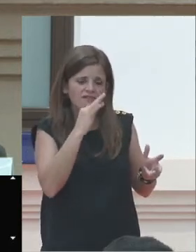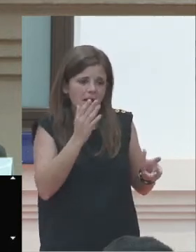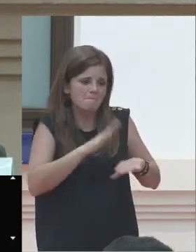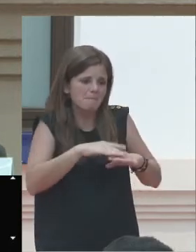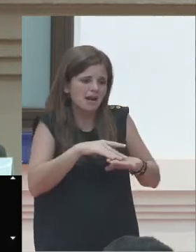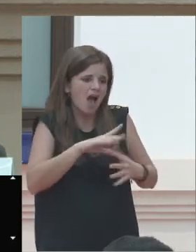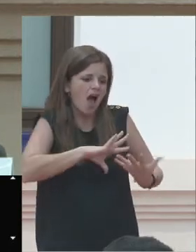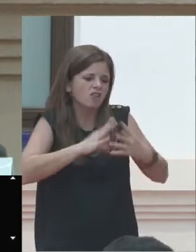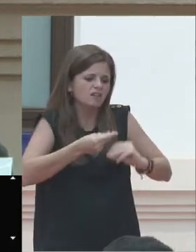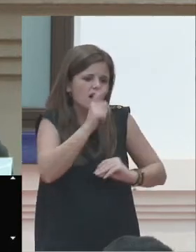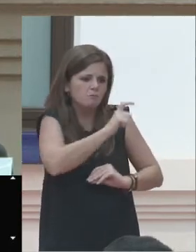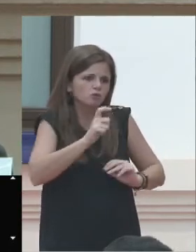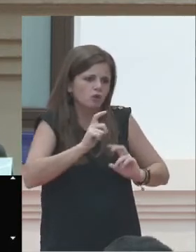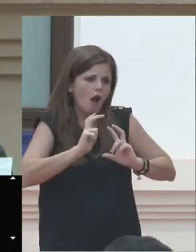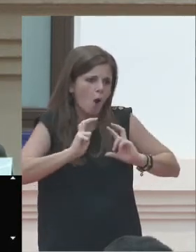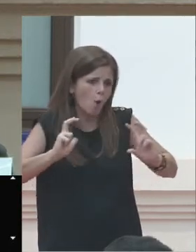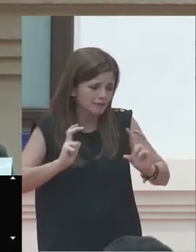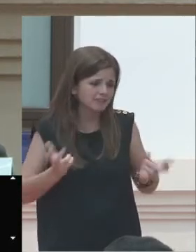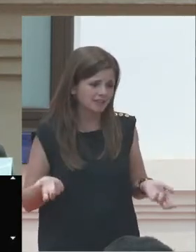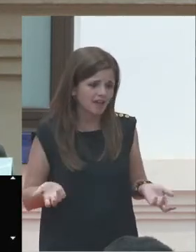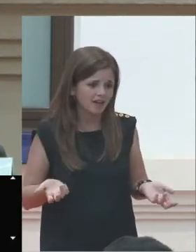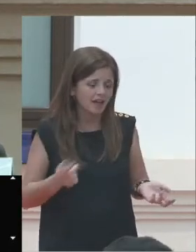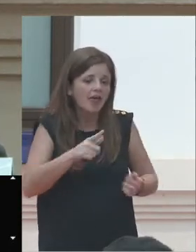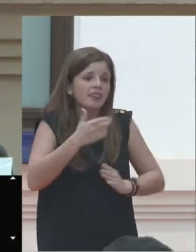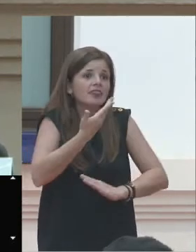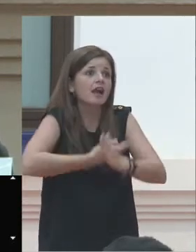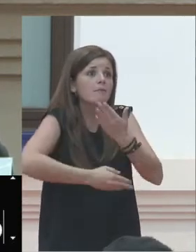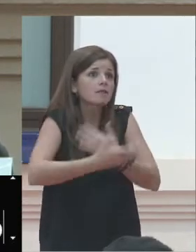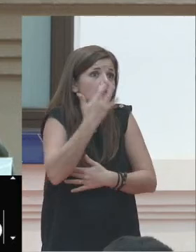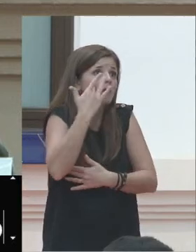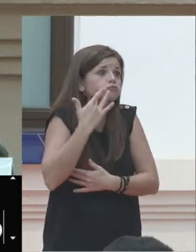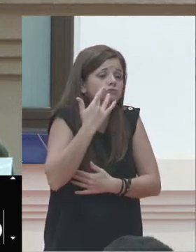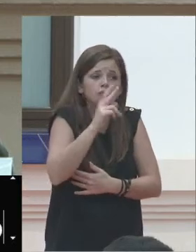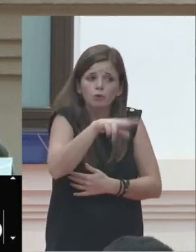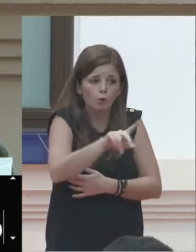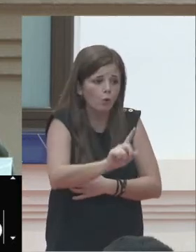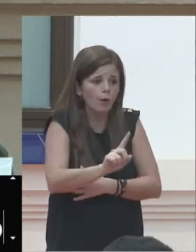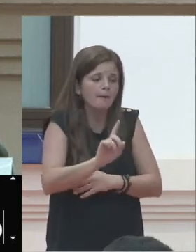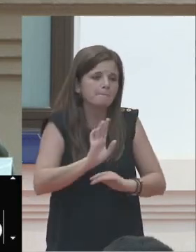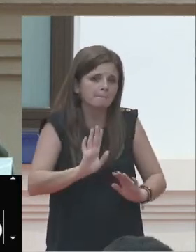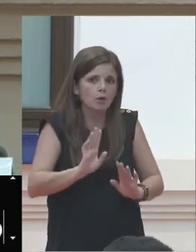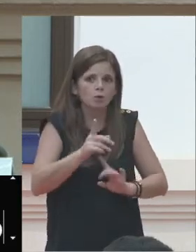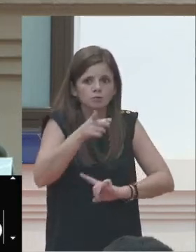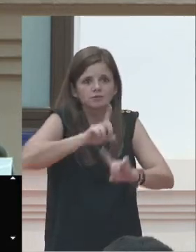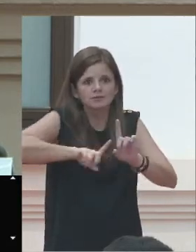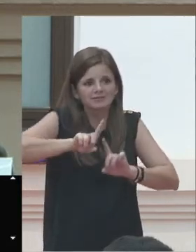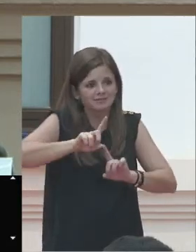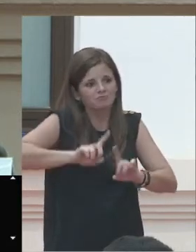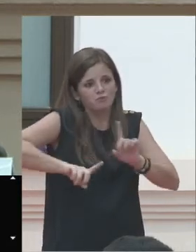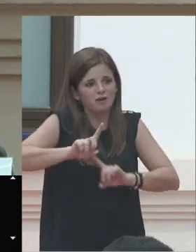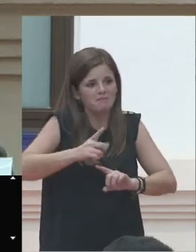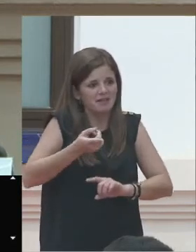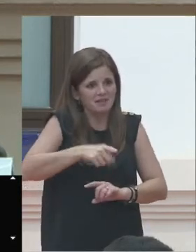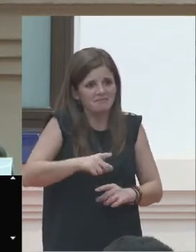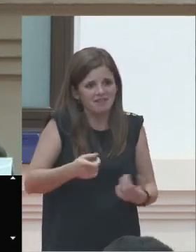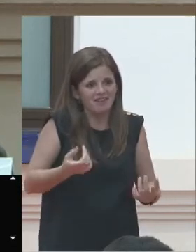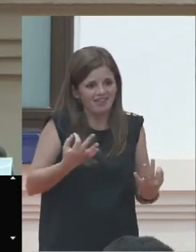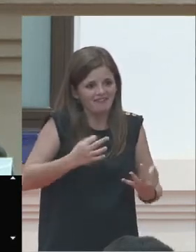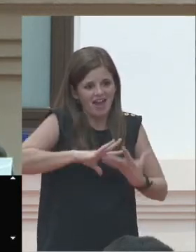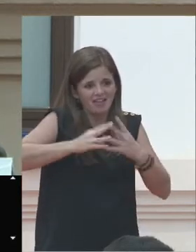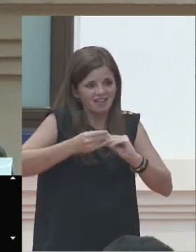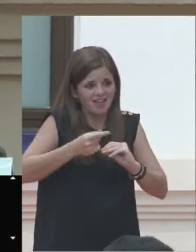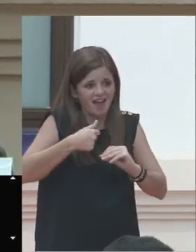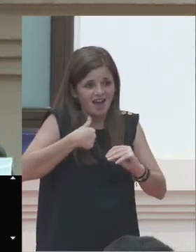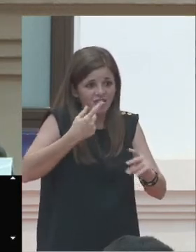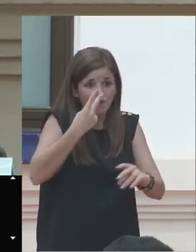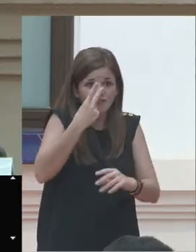personas obesas, vamos. Que no es una discapacidad, pero también es una de las cosas que debería haber, porque yo no puedo ir por